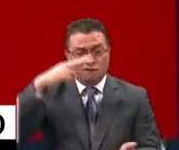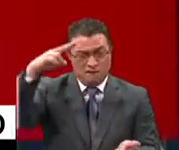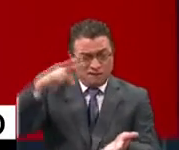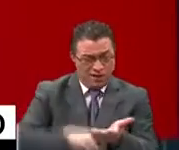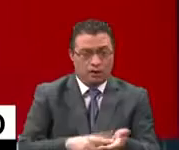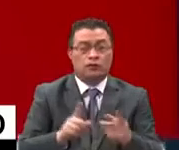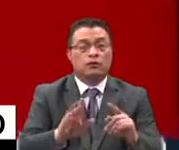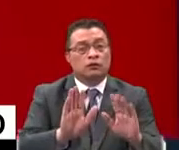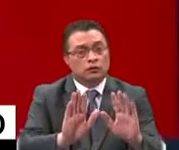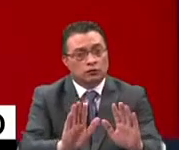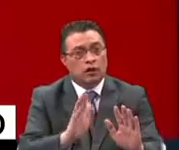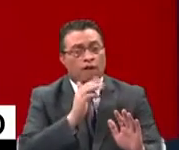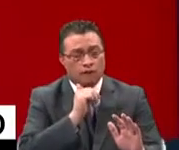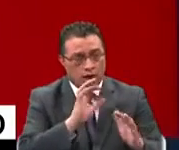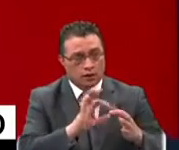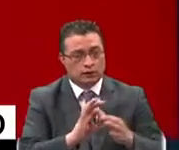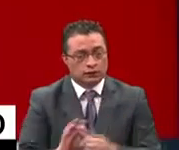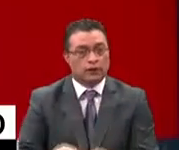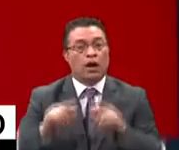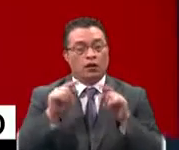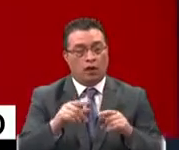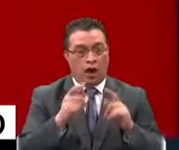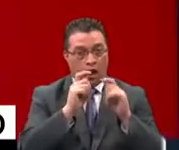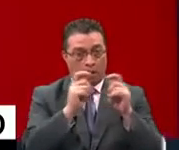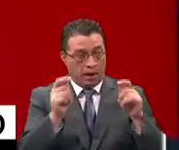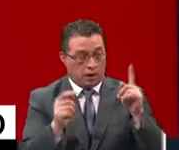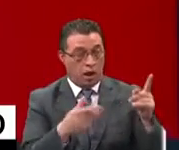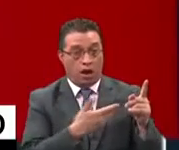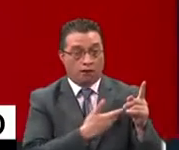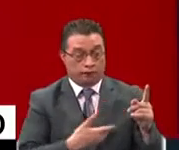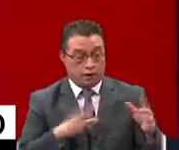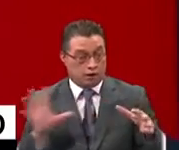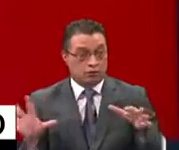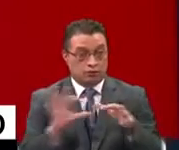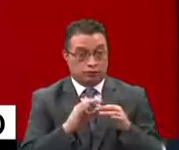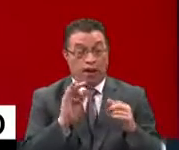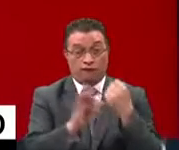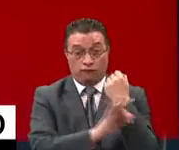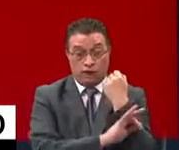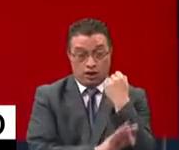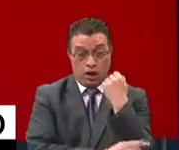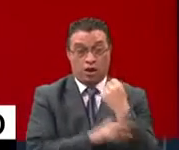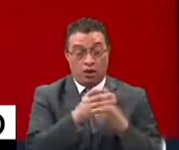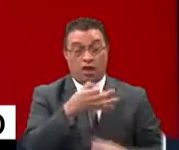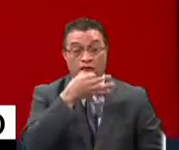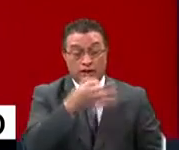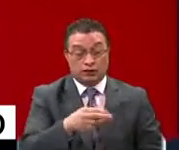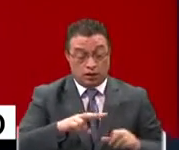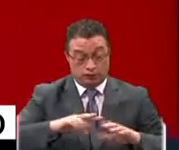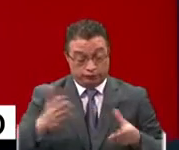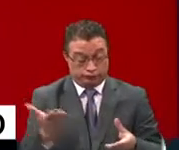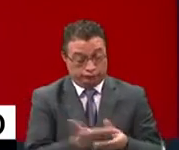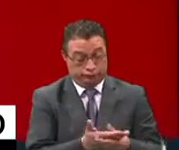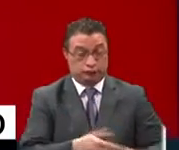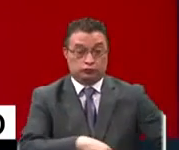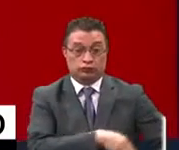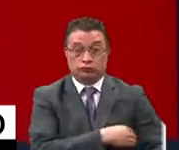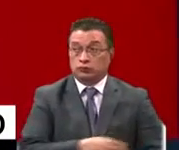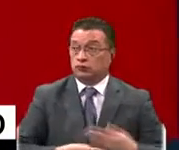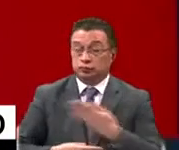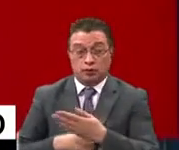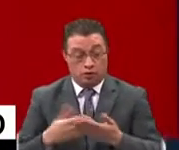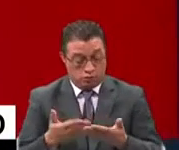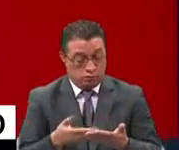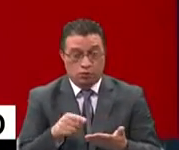caso involucra a la campaña de la presidenta Bachelet, y la misma fiscalía ha señalado que en la carpeta investigativa no está la campaña